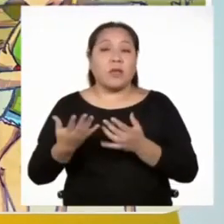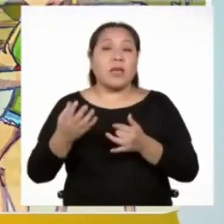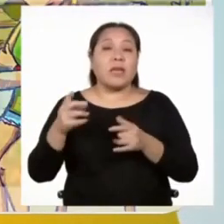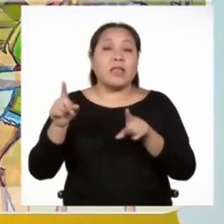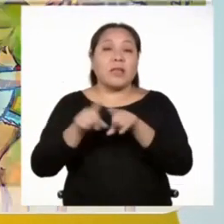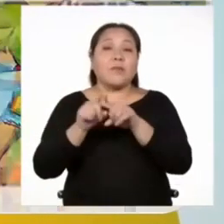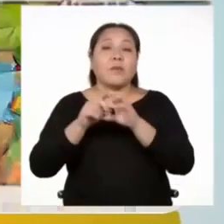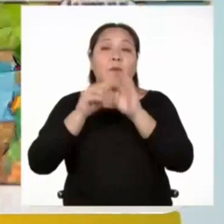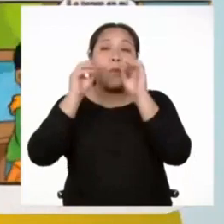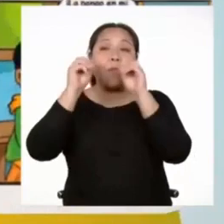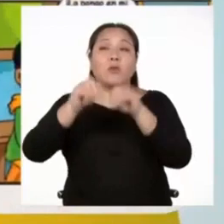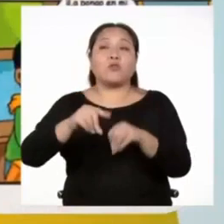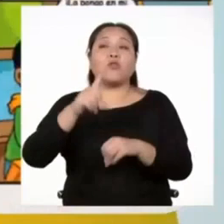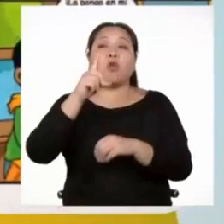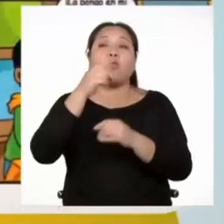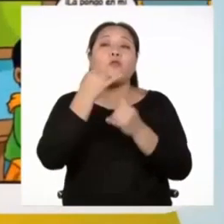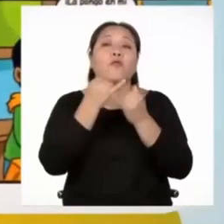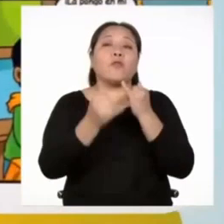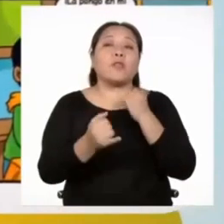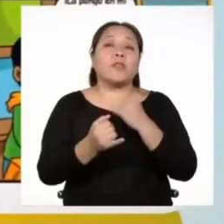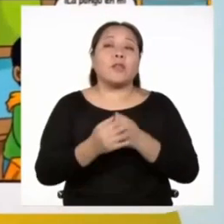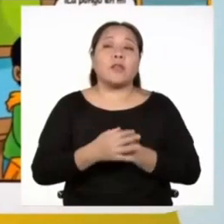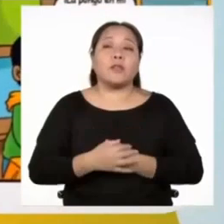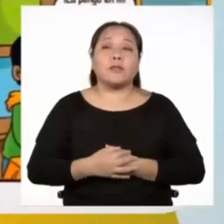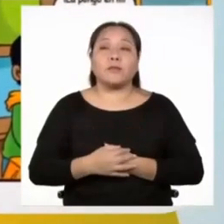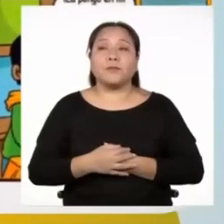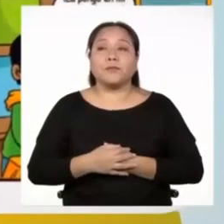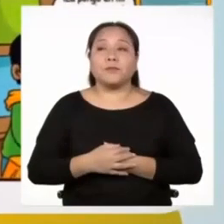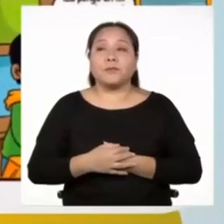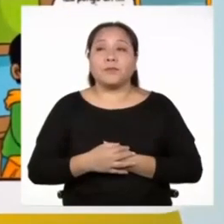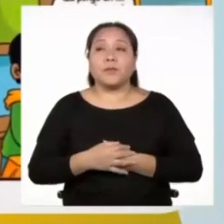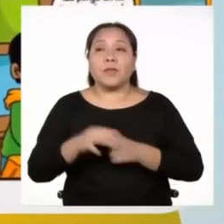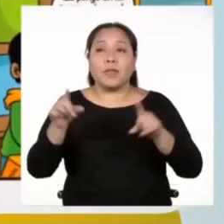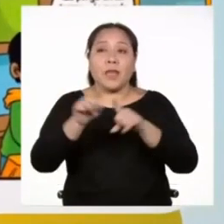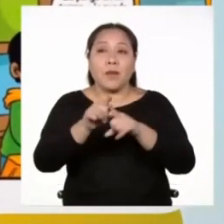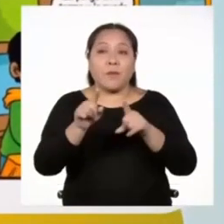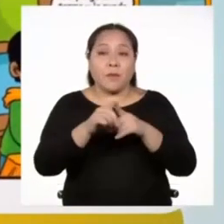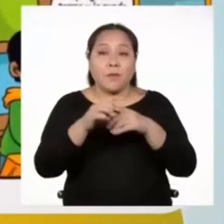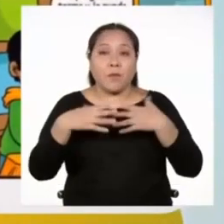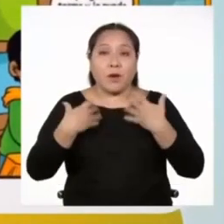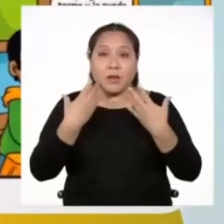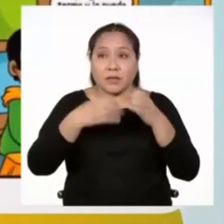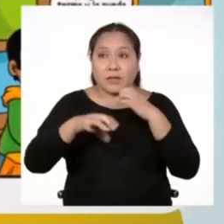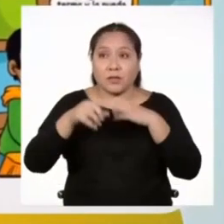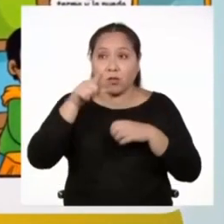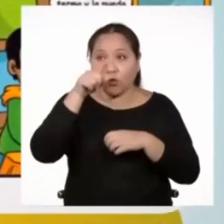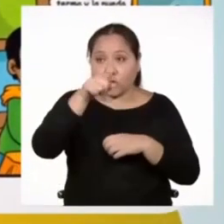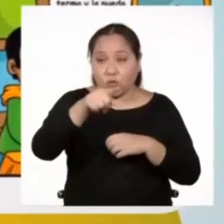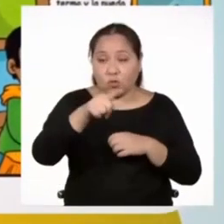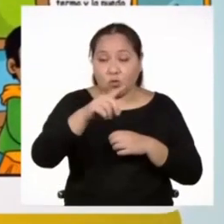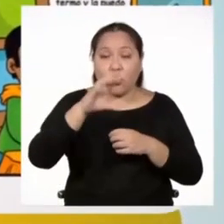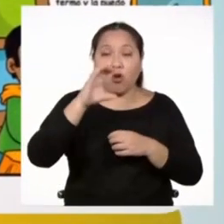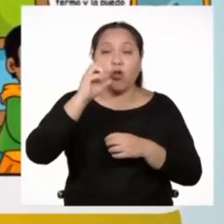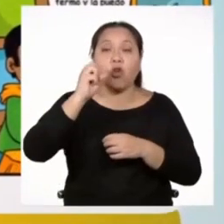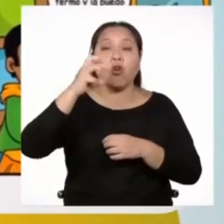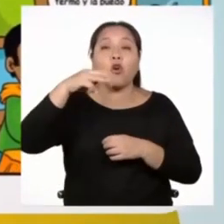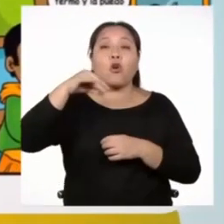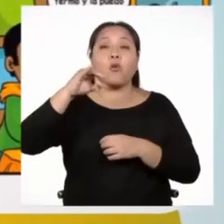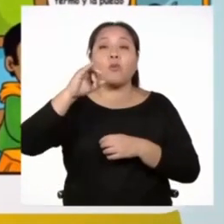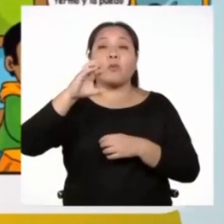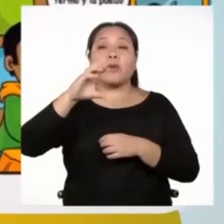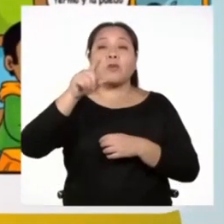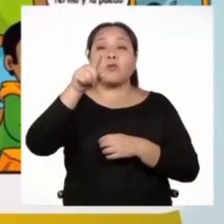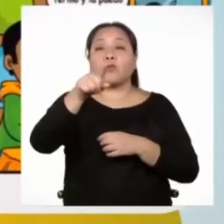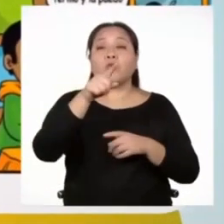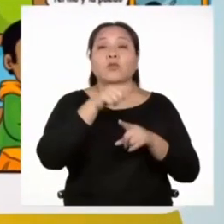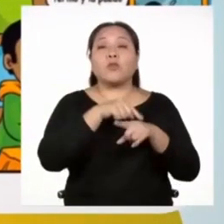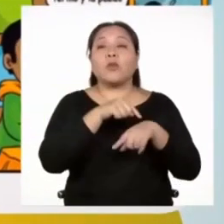de la historia. También puedes hacerlo tú con tu historieta. Es tu turno.